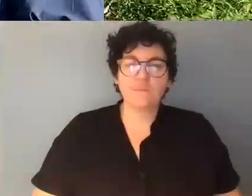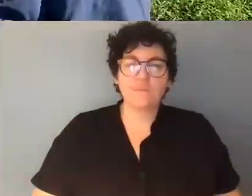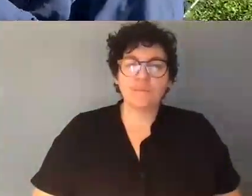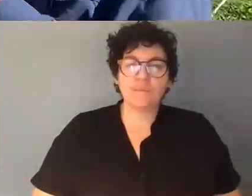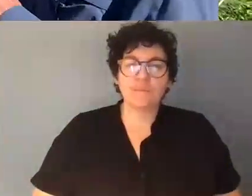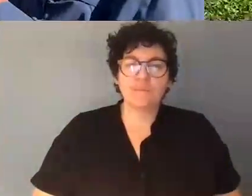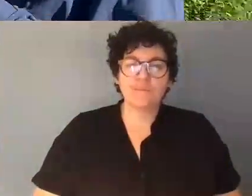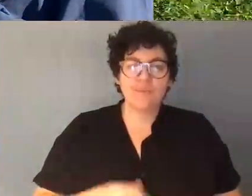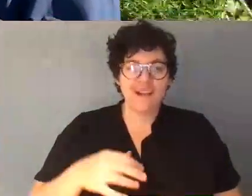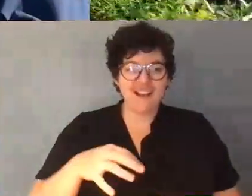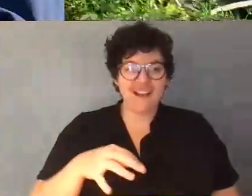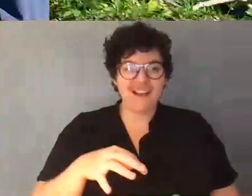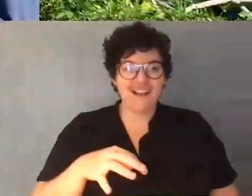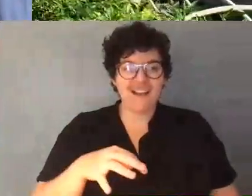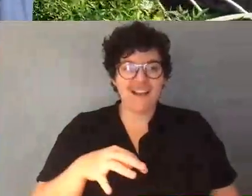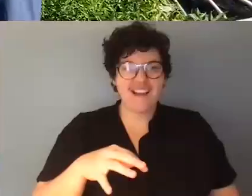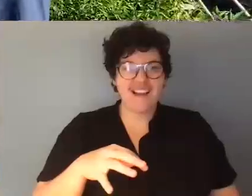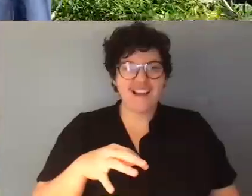tuve